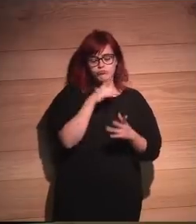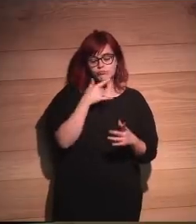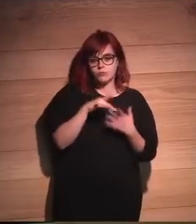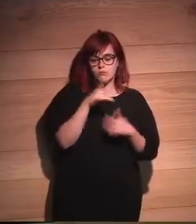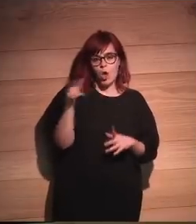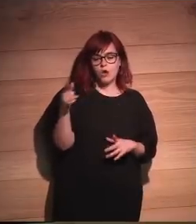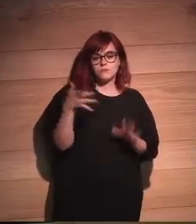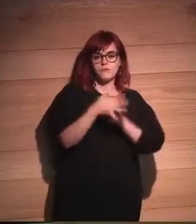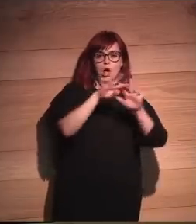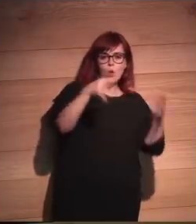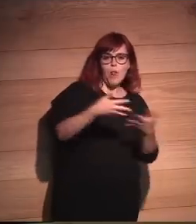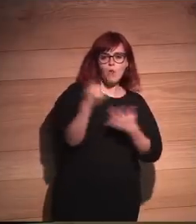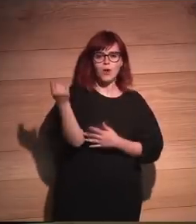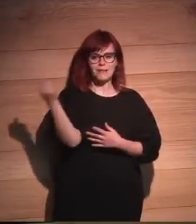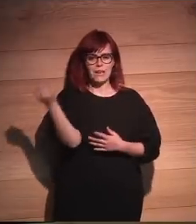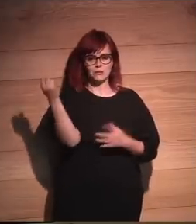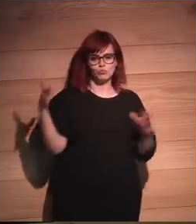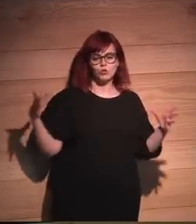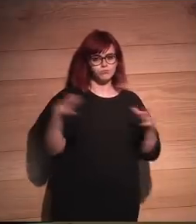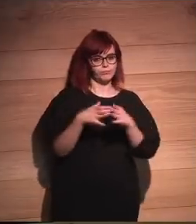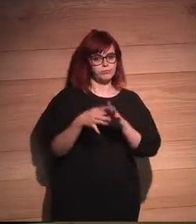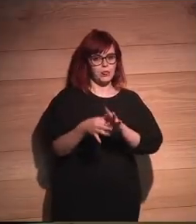del capitalismo. Pero